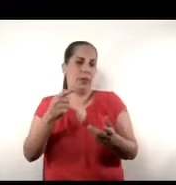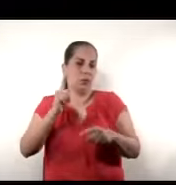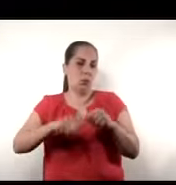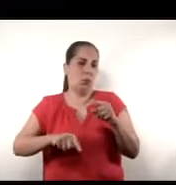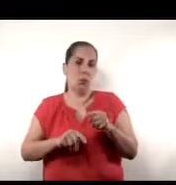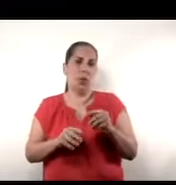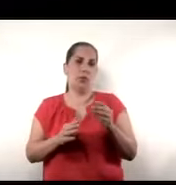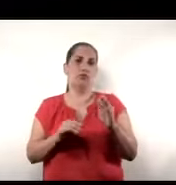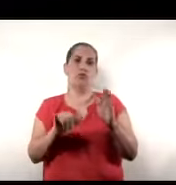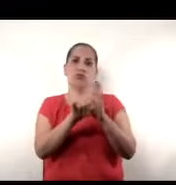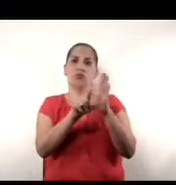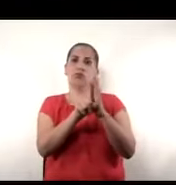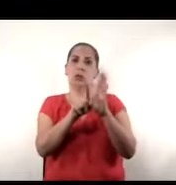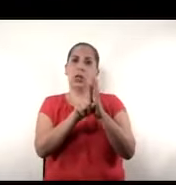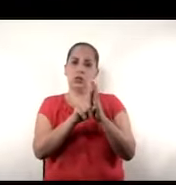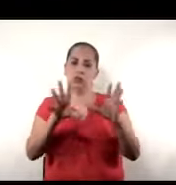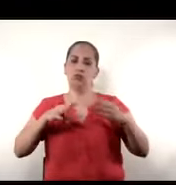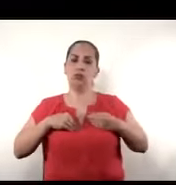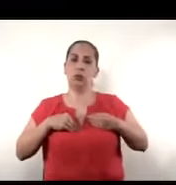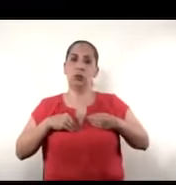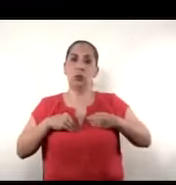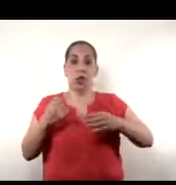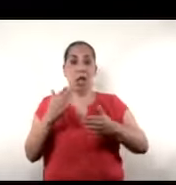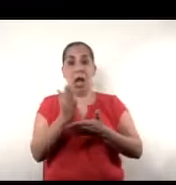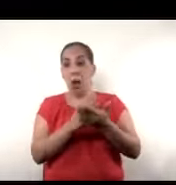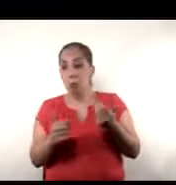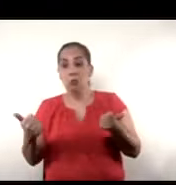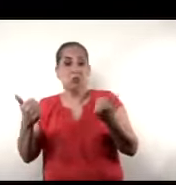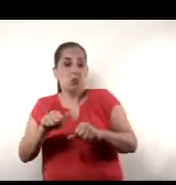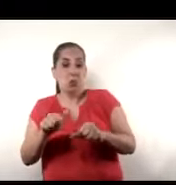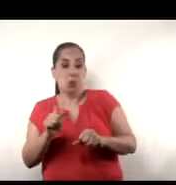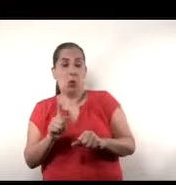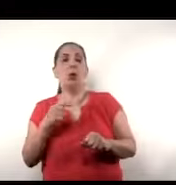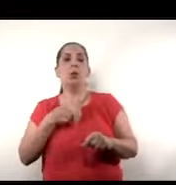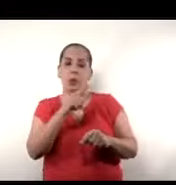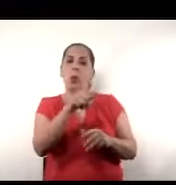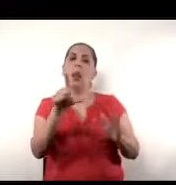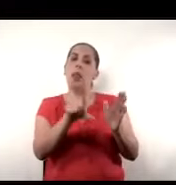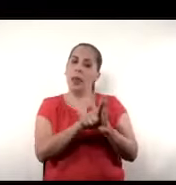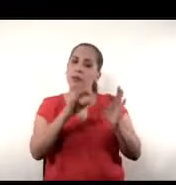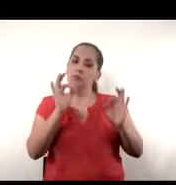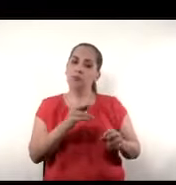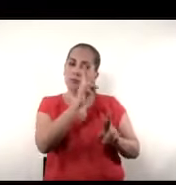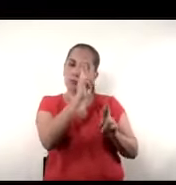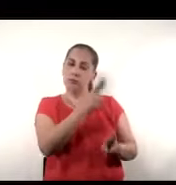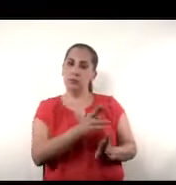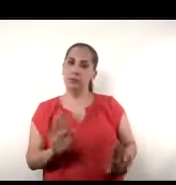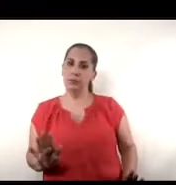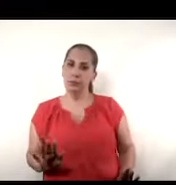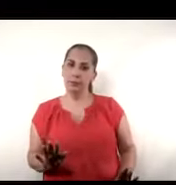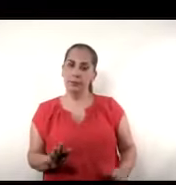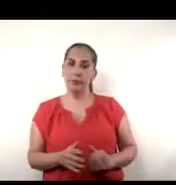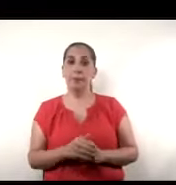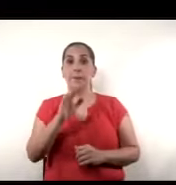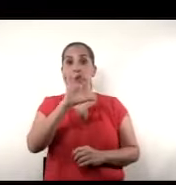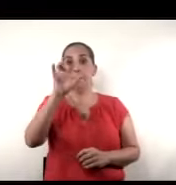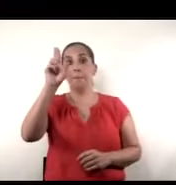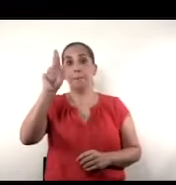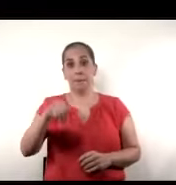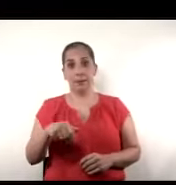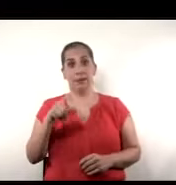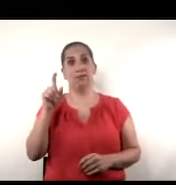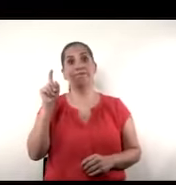derechos adquiridos y podemos estar en desacuerdo con algunos de ellos, pero la ley es la ley. Pero Costa Rica